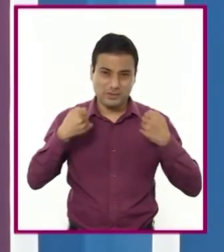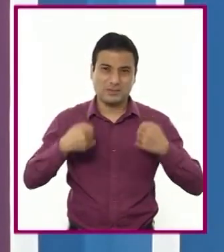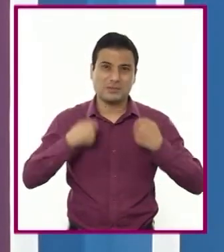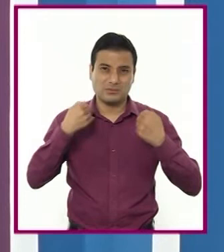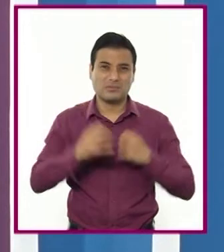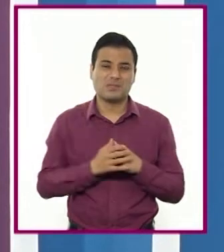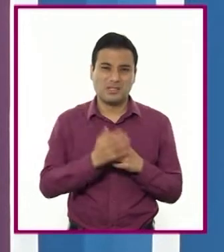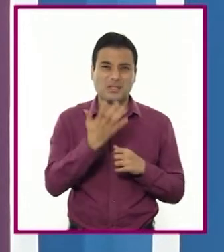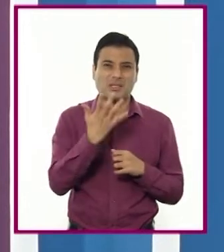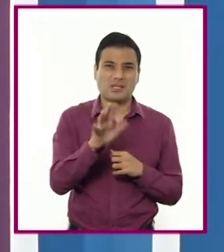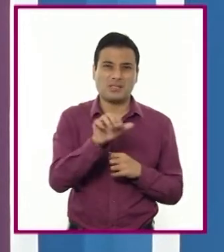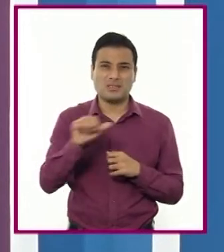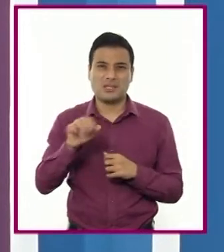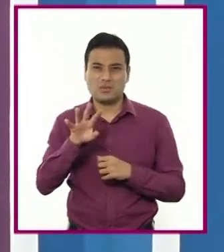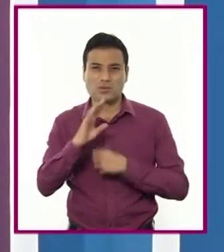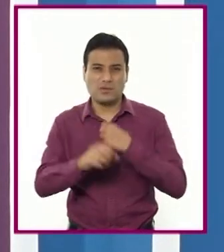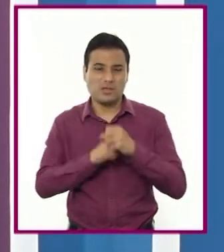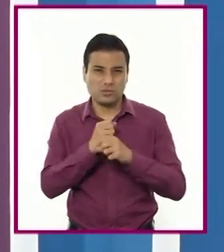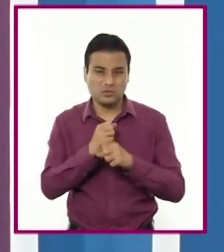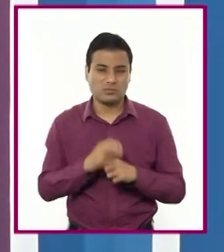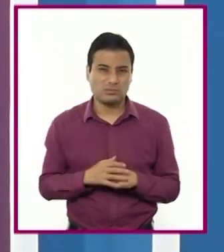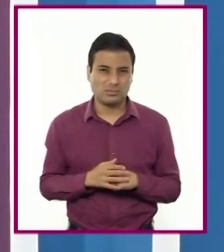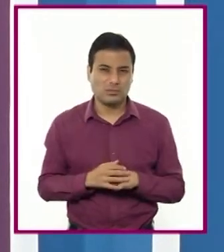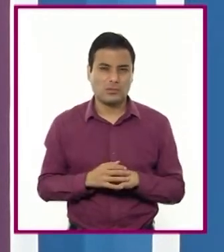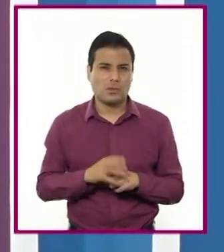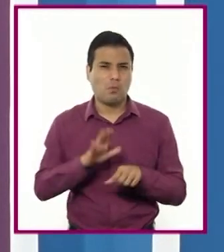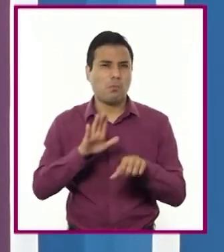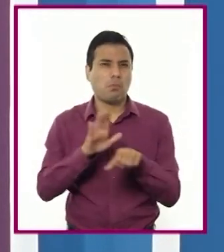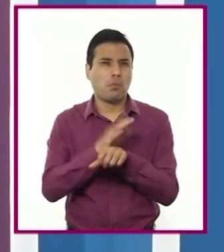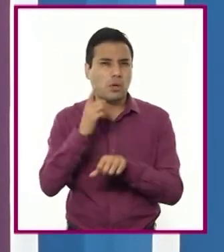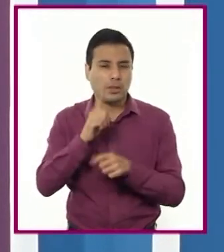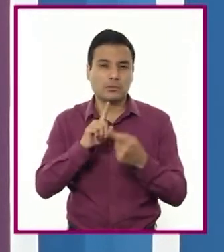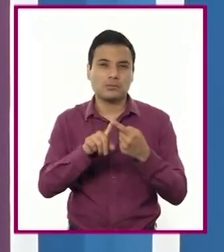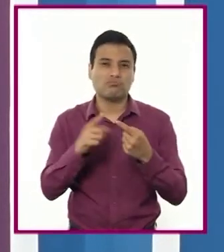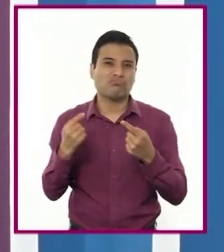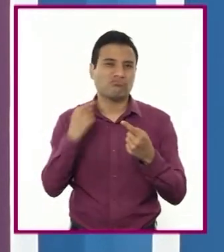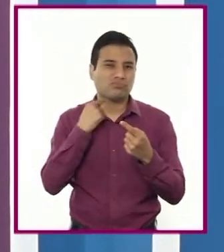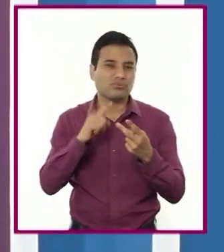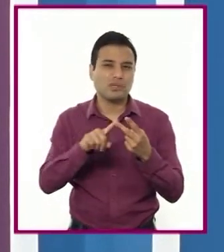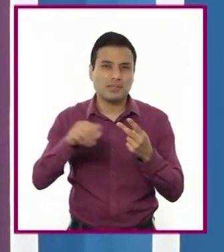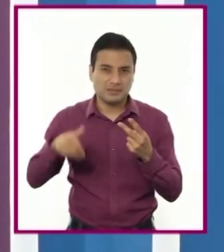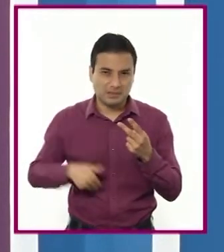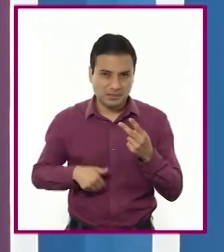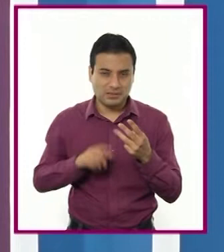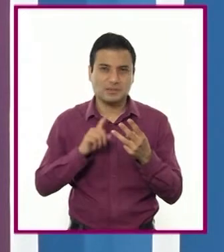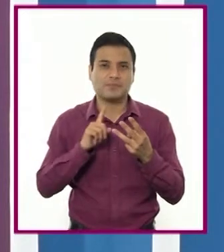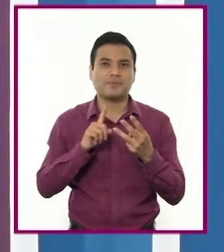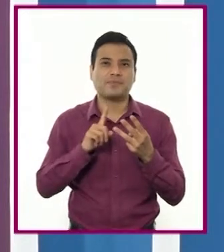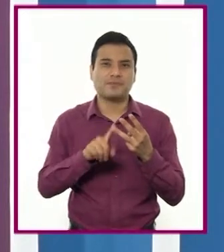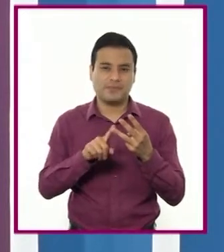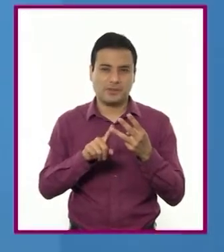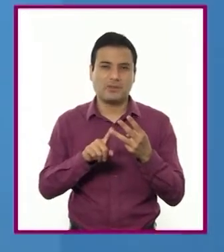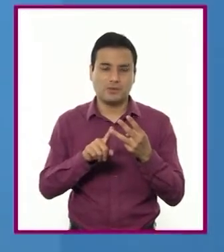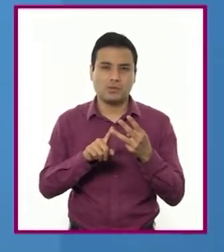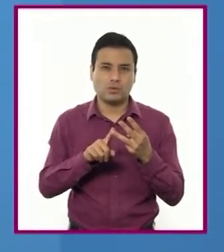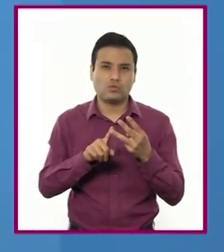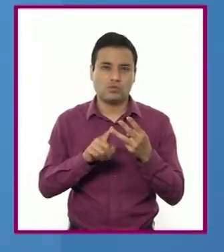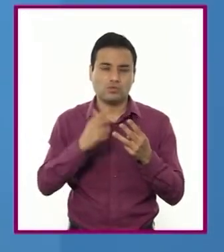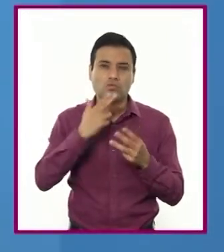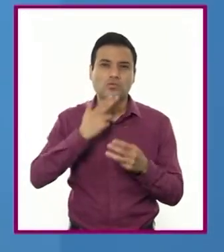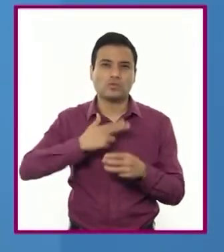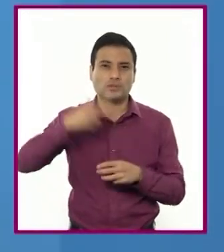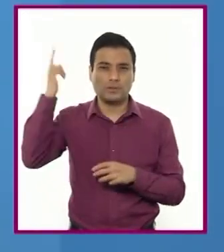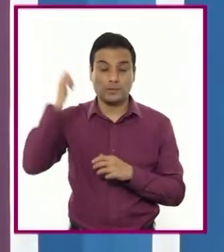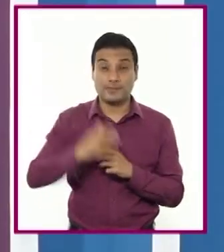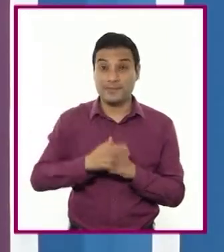entre 10 y 19 años. Las 3 principales causas son homicidios, accidentes viales y suicidio. En nuestro